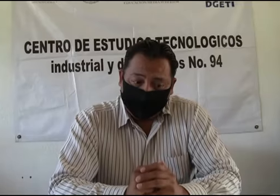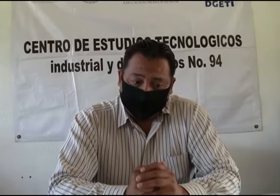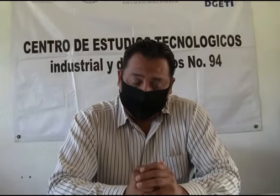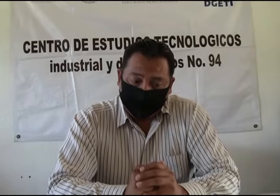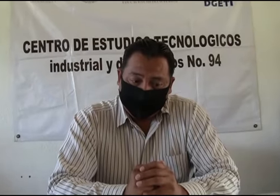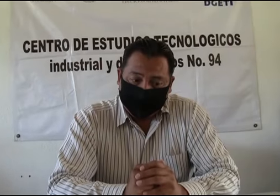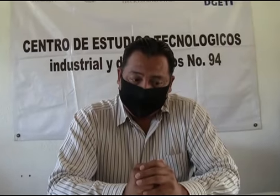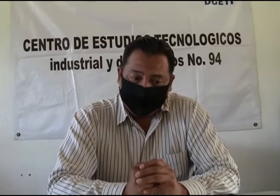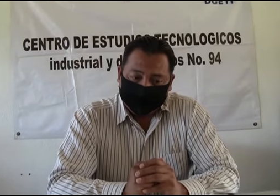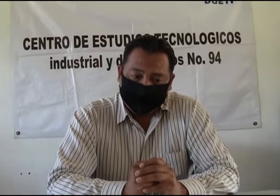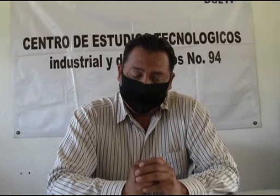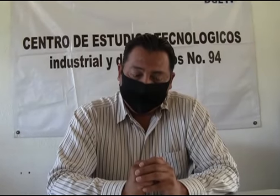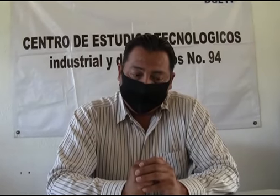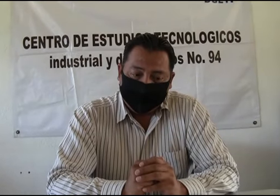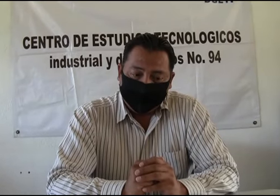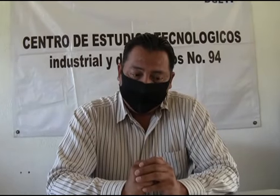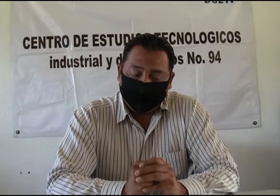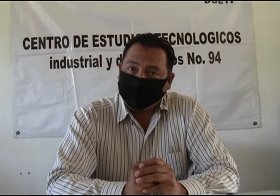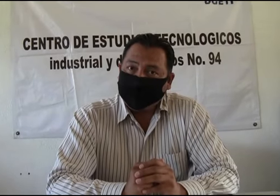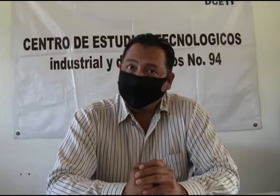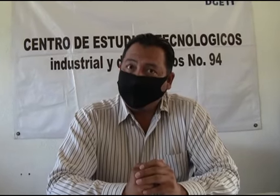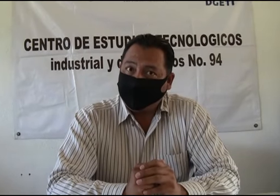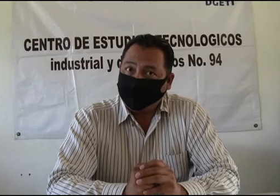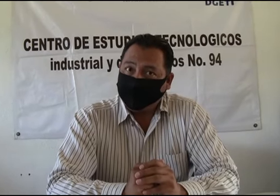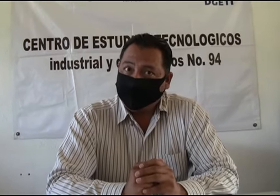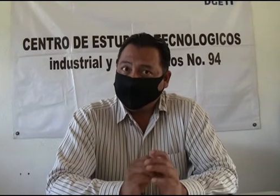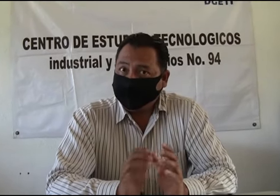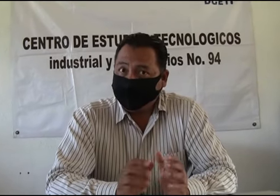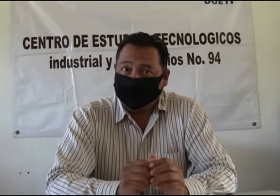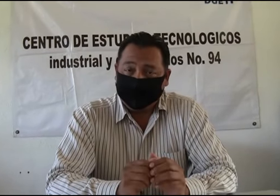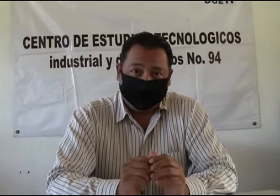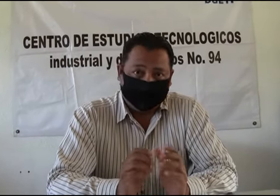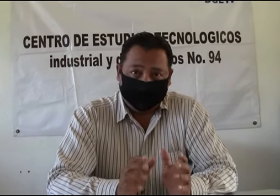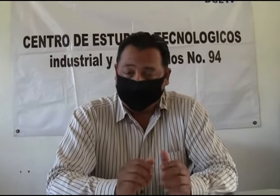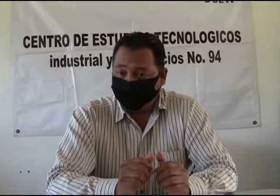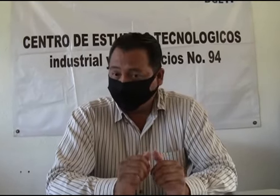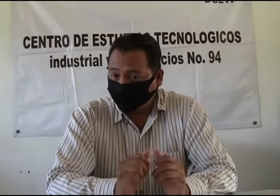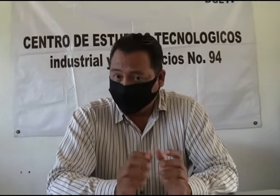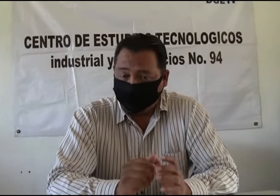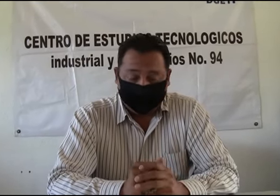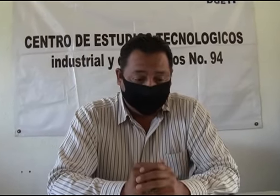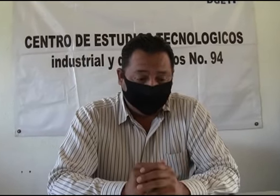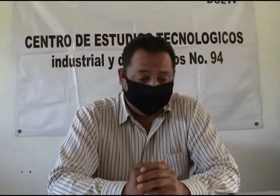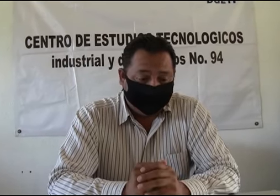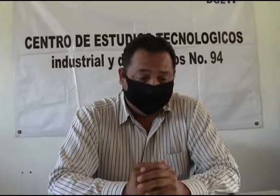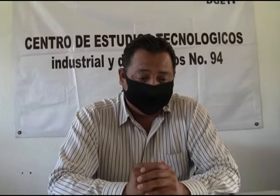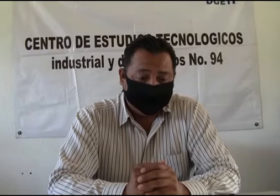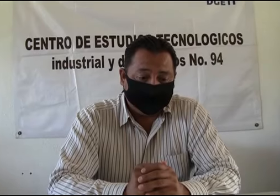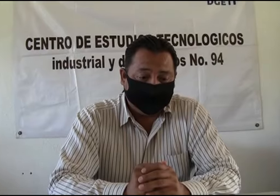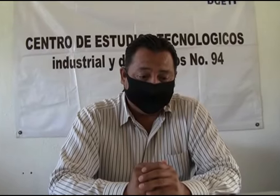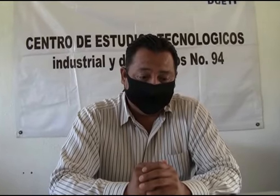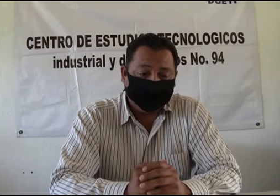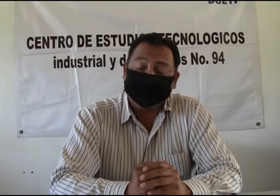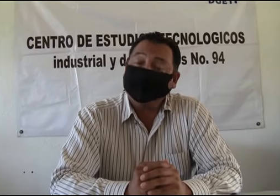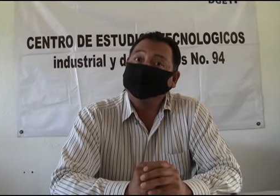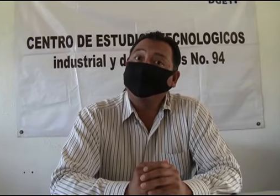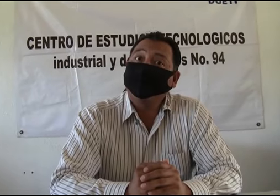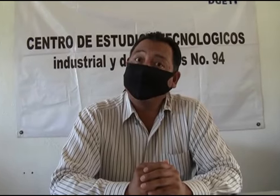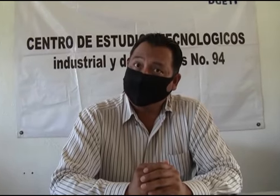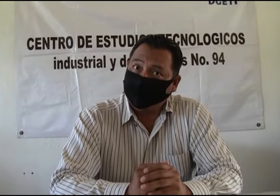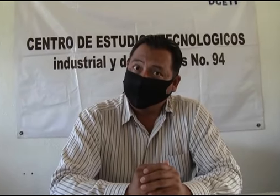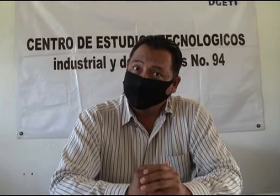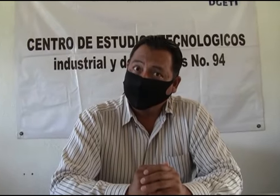Cualquier alumno de secundaria que pretenda entrar a educación media superior, llámese CETIS, CECITEM, prepa regional, etc., tiene que hacer